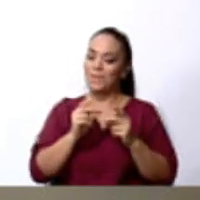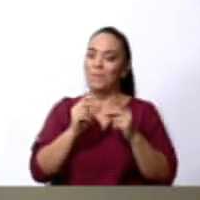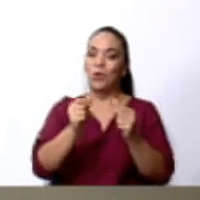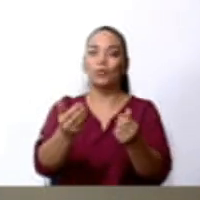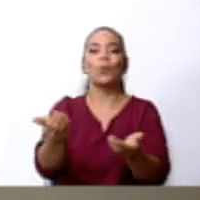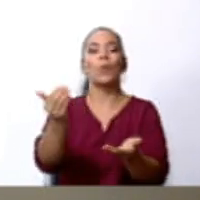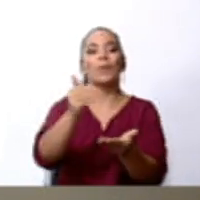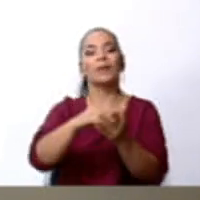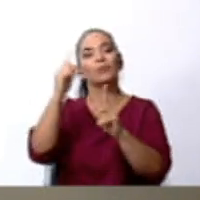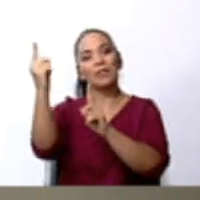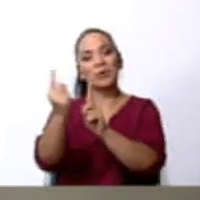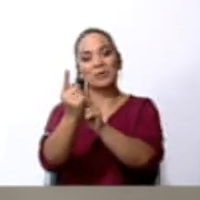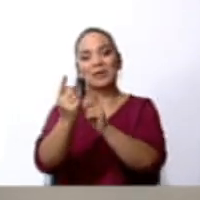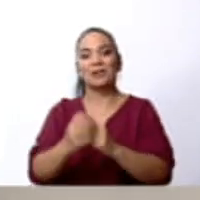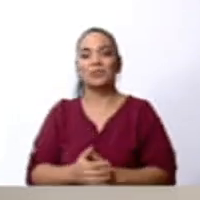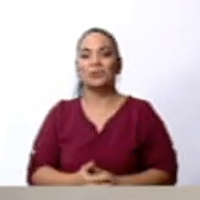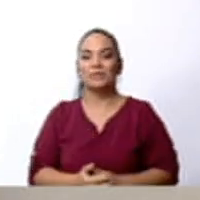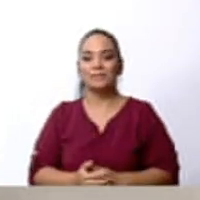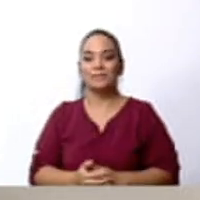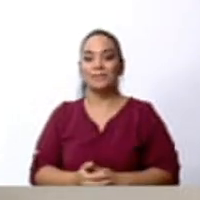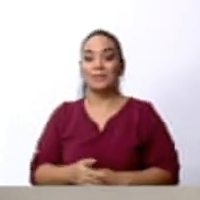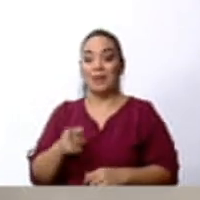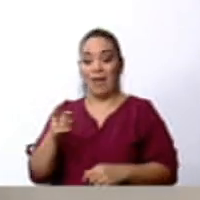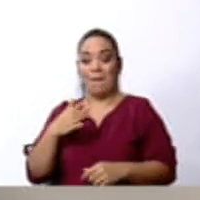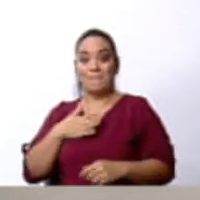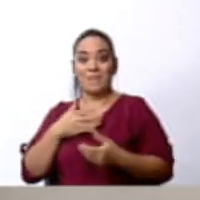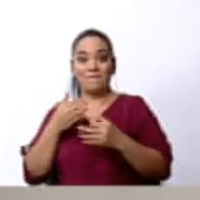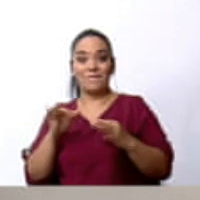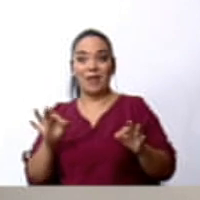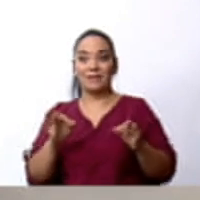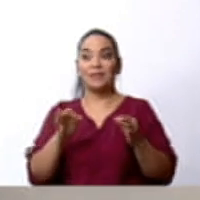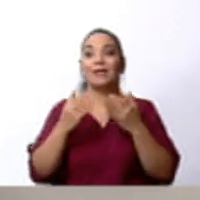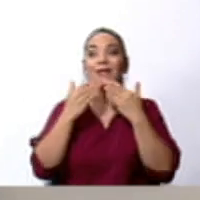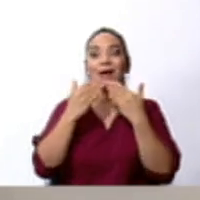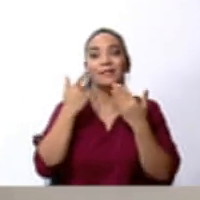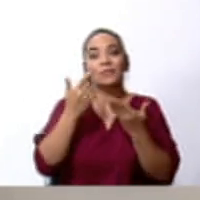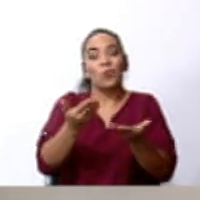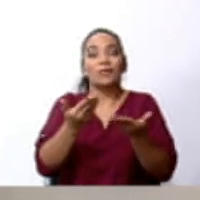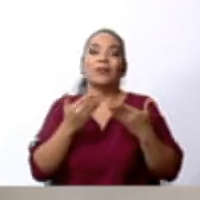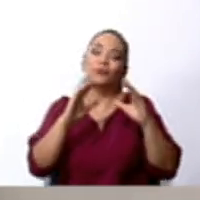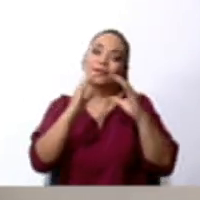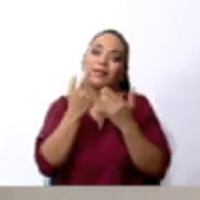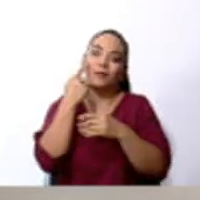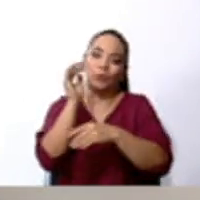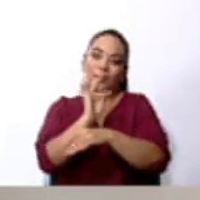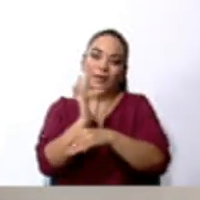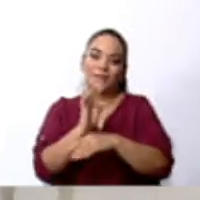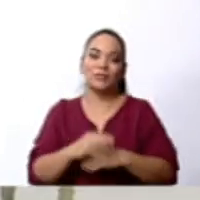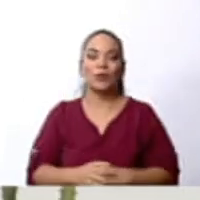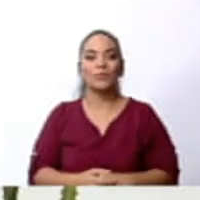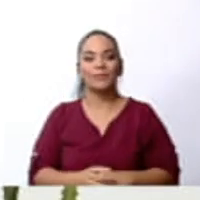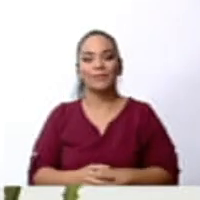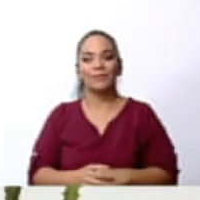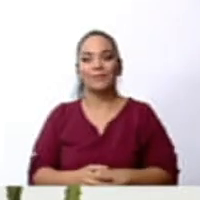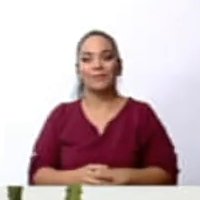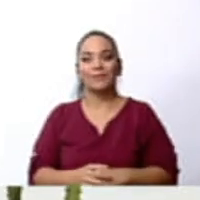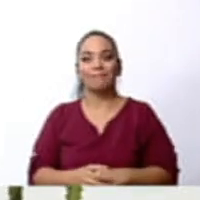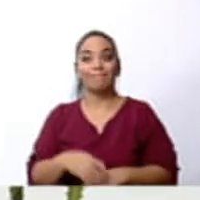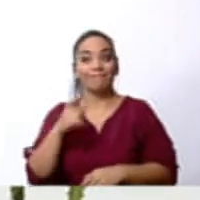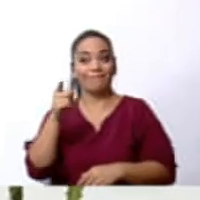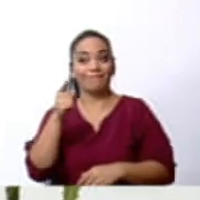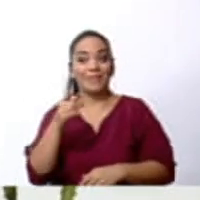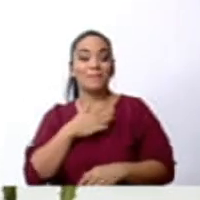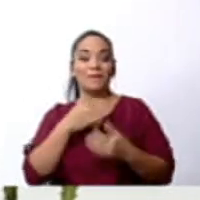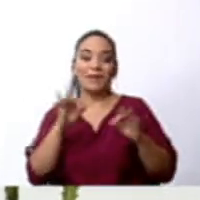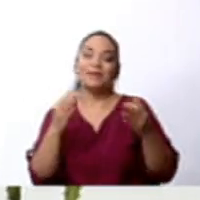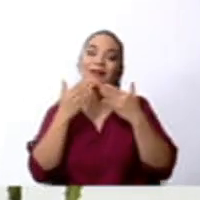a encontrarnos. Esta es mi frase. Gracias por darnos clase por televisión. Esta es mi